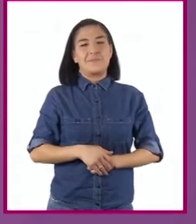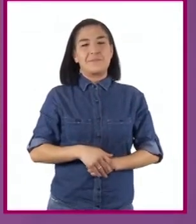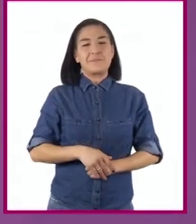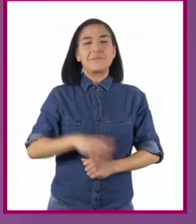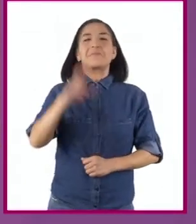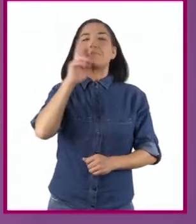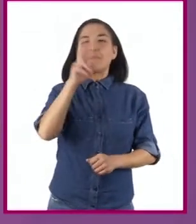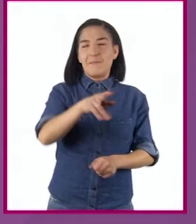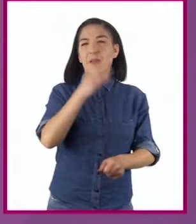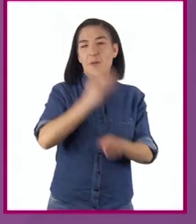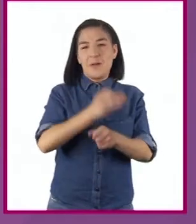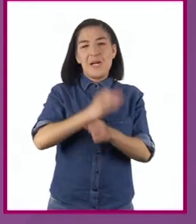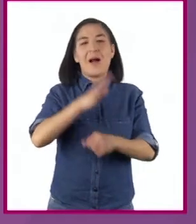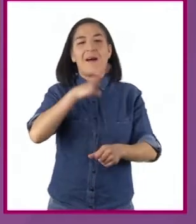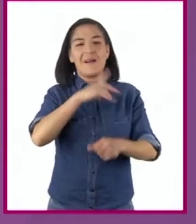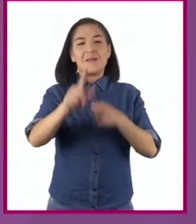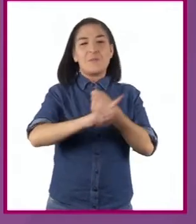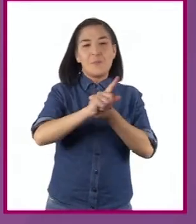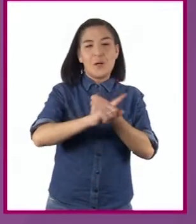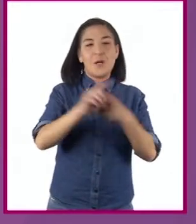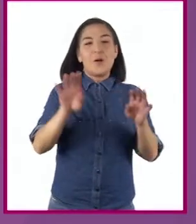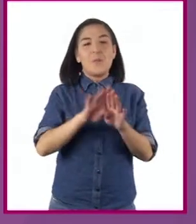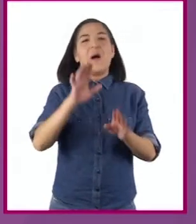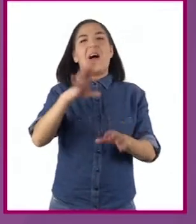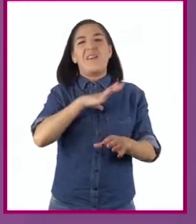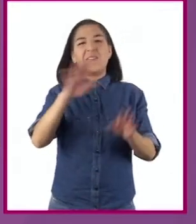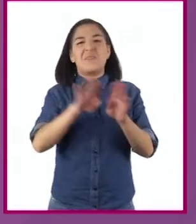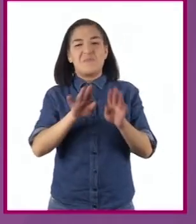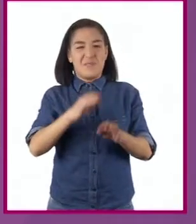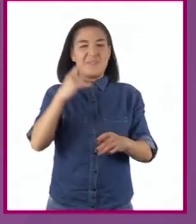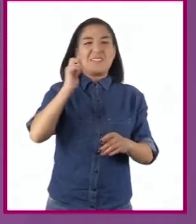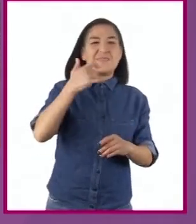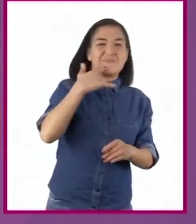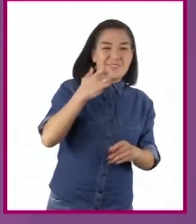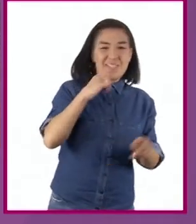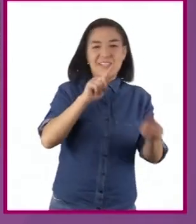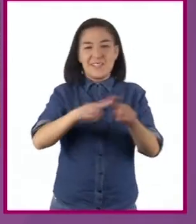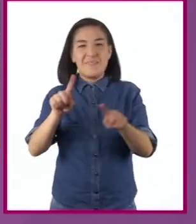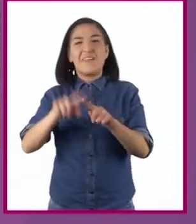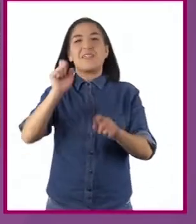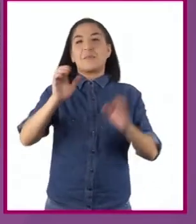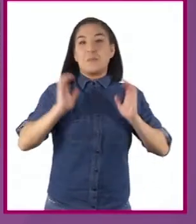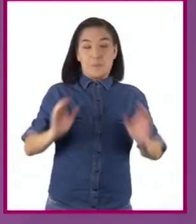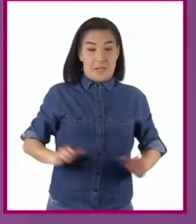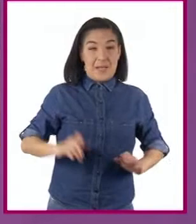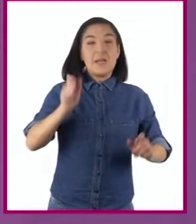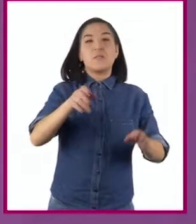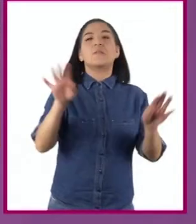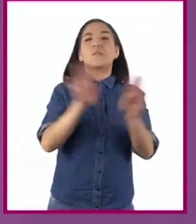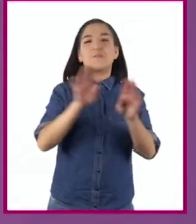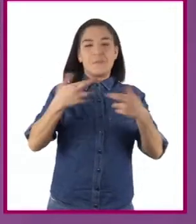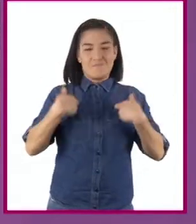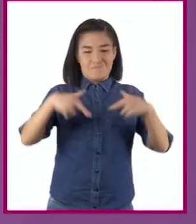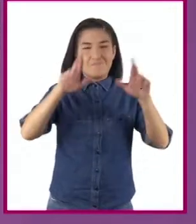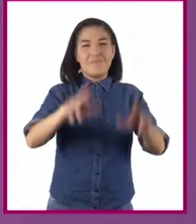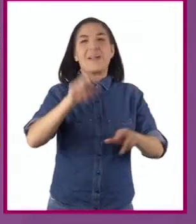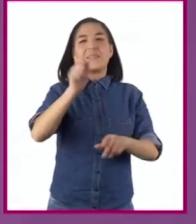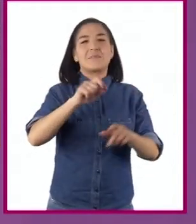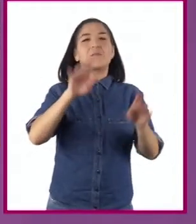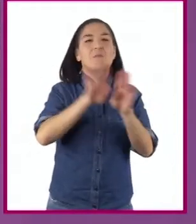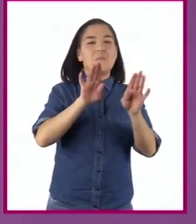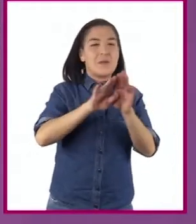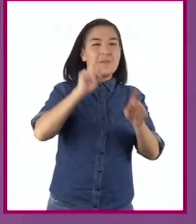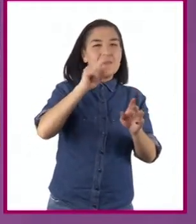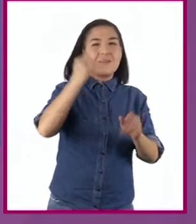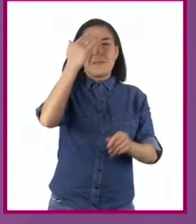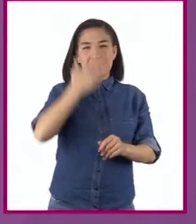Veamos algunas situaciones en donde las fuerzas actúan sobre los diferentes cuerpos y la manera en que estas situaciones se representan en un diagrama de